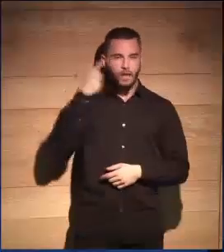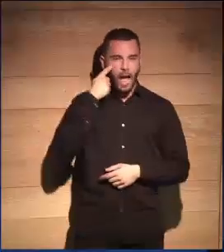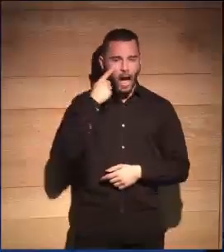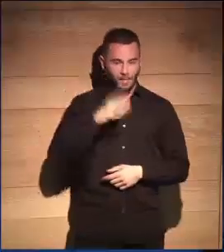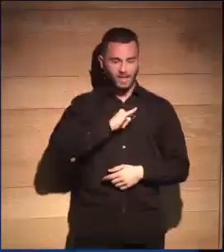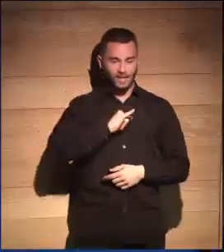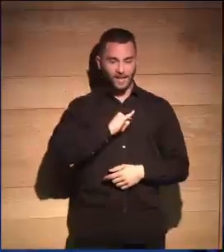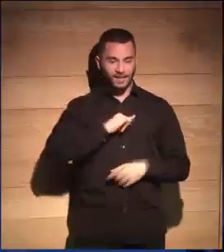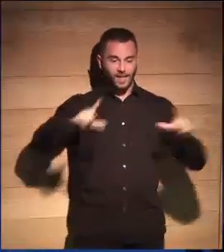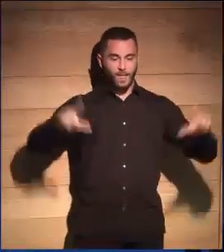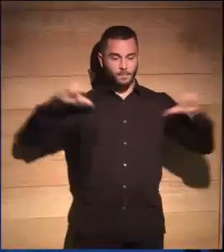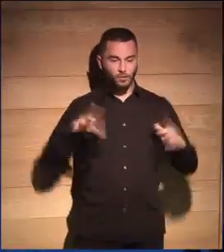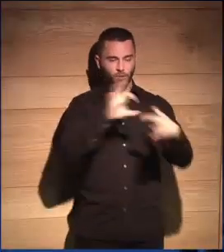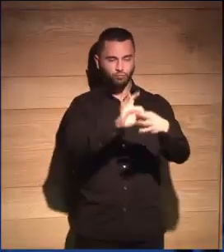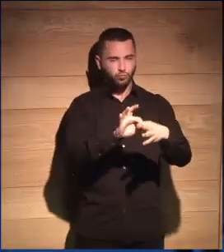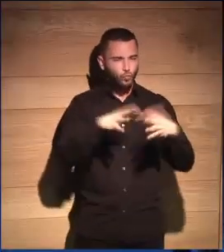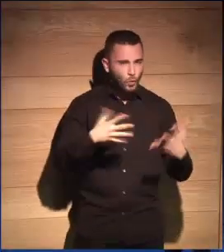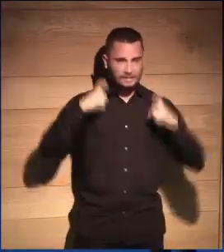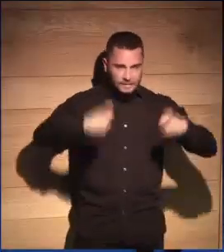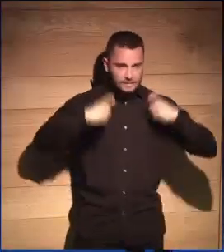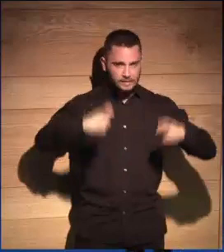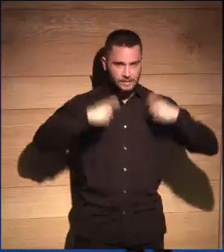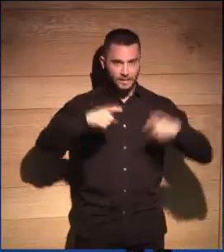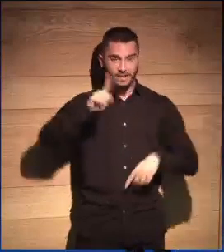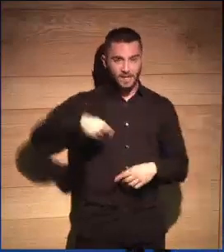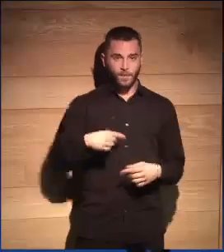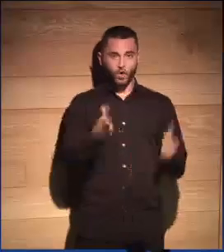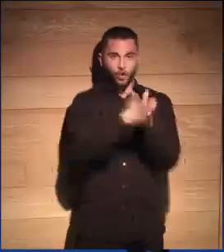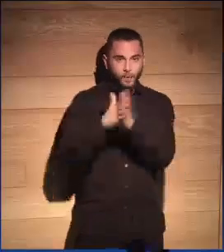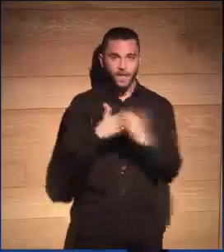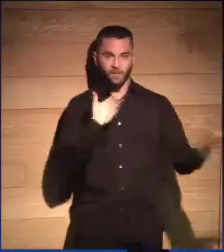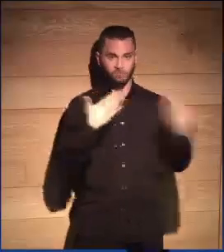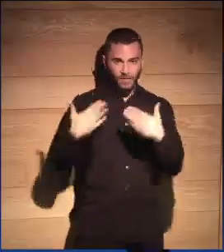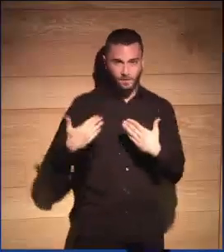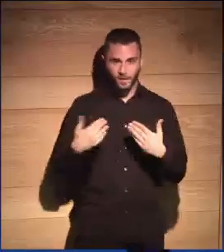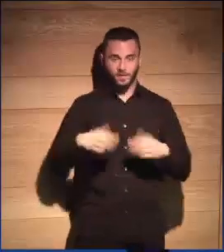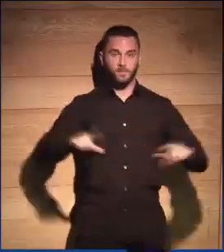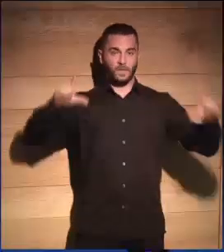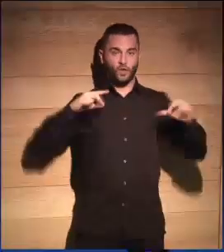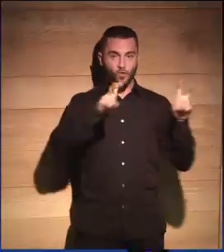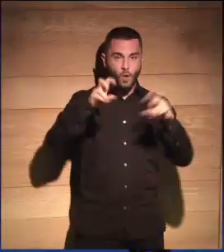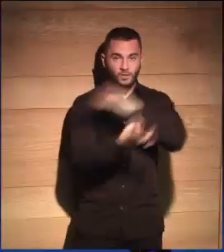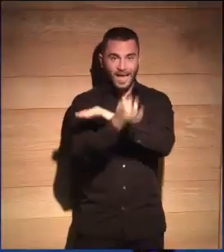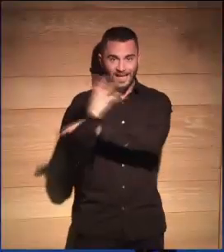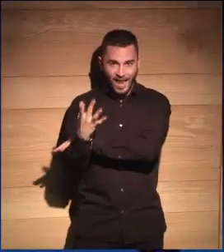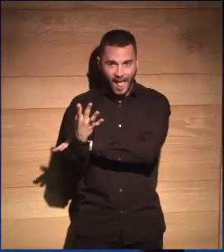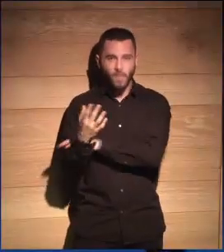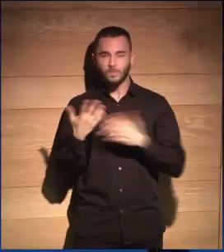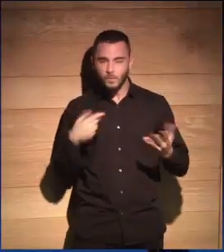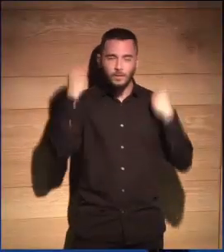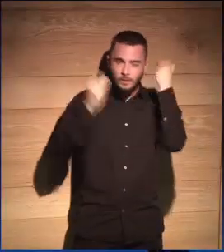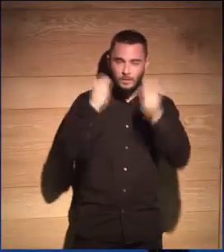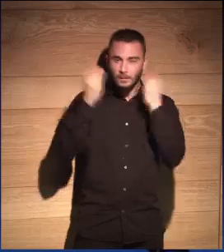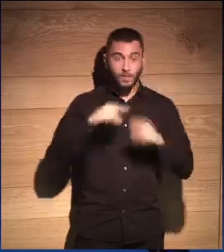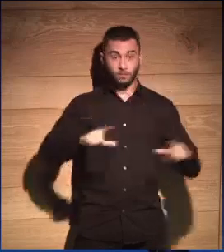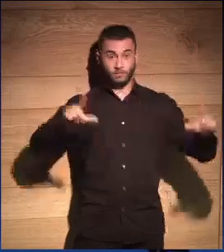ese personaje. También en un diálogo con los compañeros, con los personajes nuevos que se han creado, y en